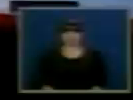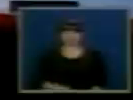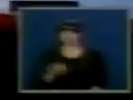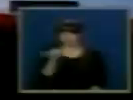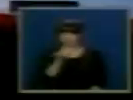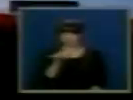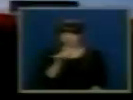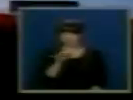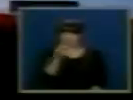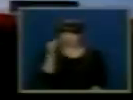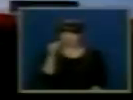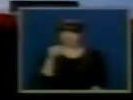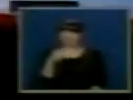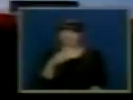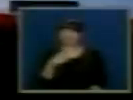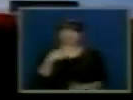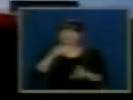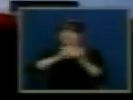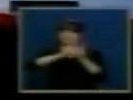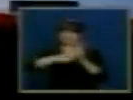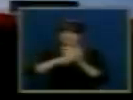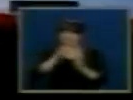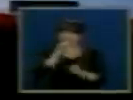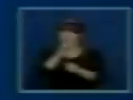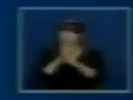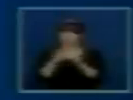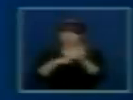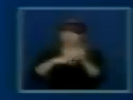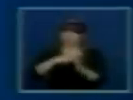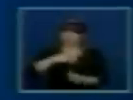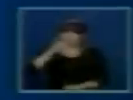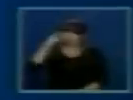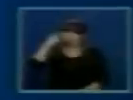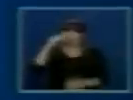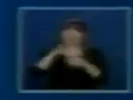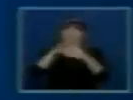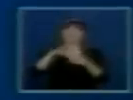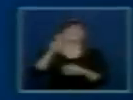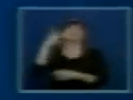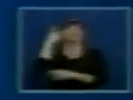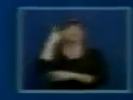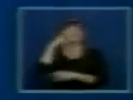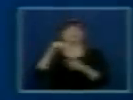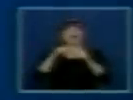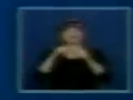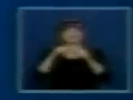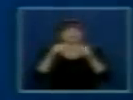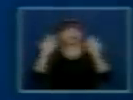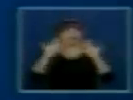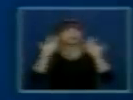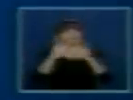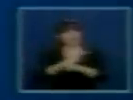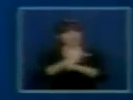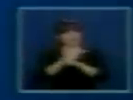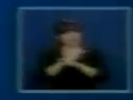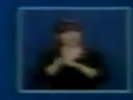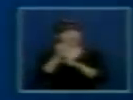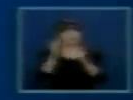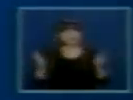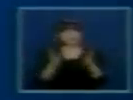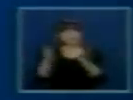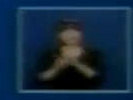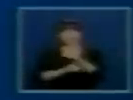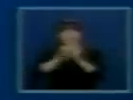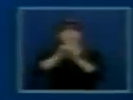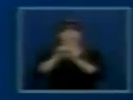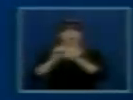Igualmente, deseo subrayar el compromiso reiterado de mi administración con las políticas para la preservación del ambiente y la promoción del desarrollo